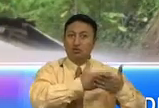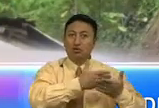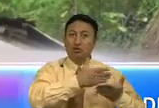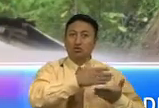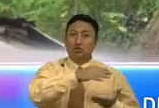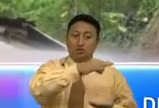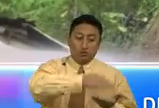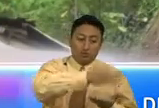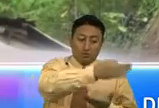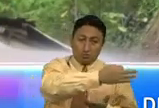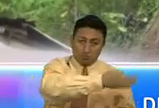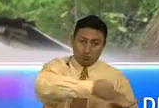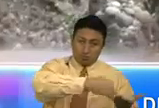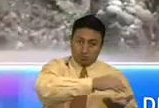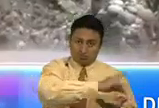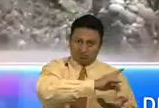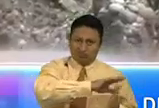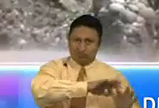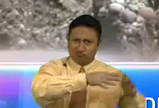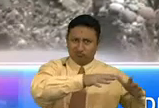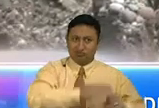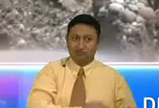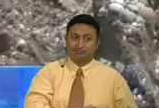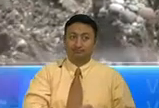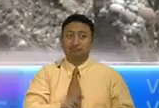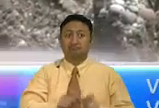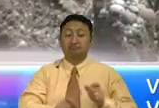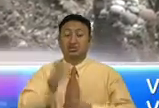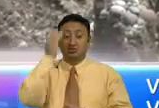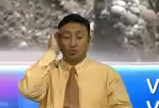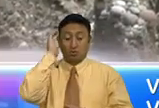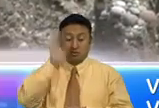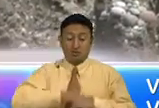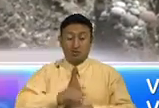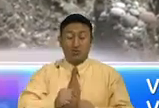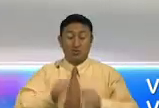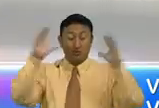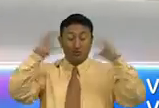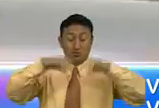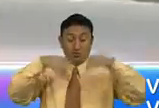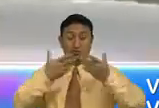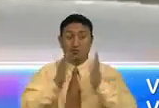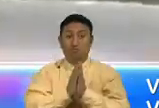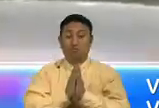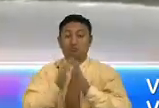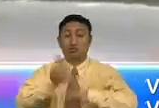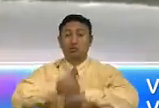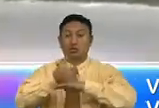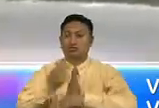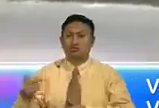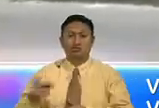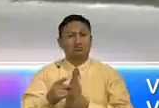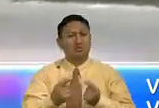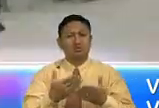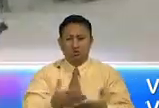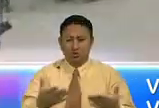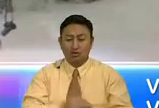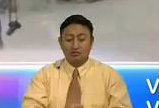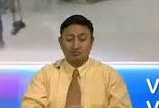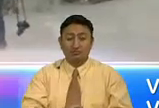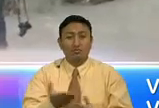que se encuentra en el perfil costero. Los moradores preocupados por la intensidad de las lluvias solicitan a las autoridades obras urgentes que eviten que en el futuro